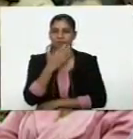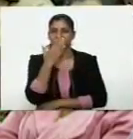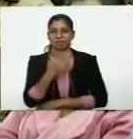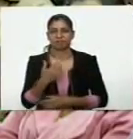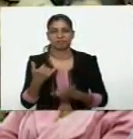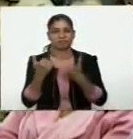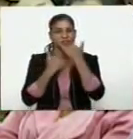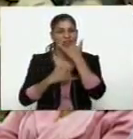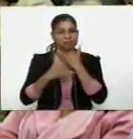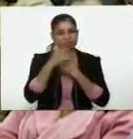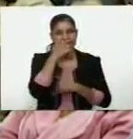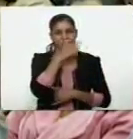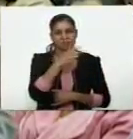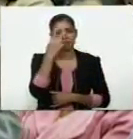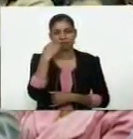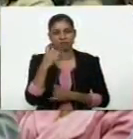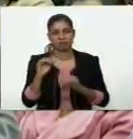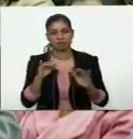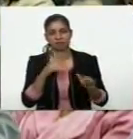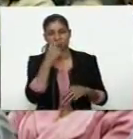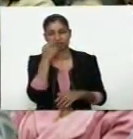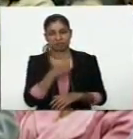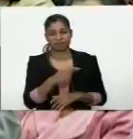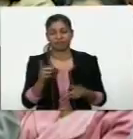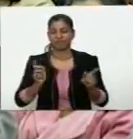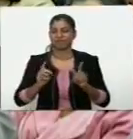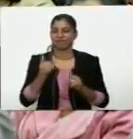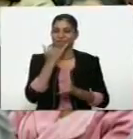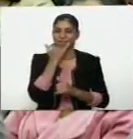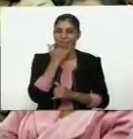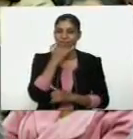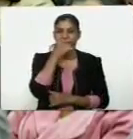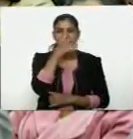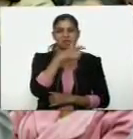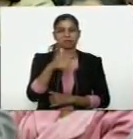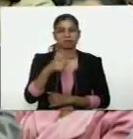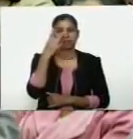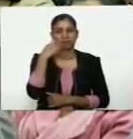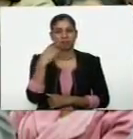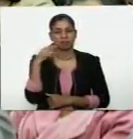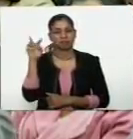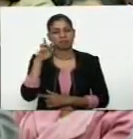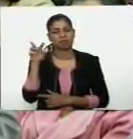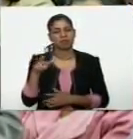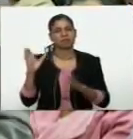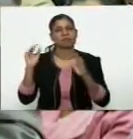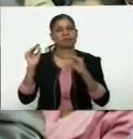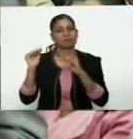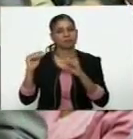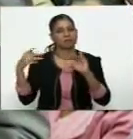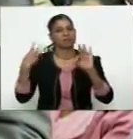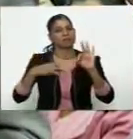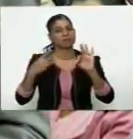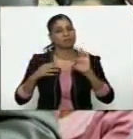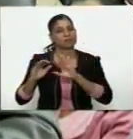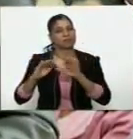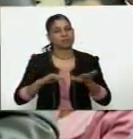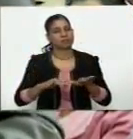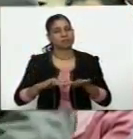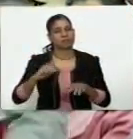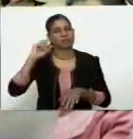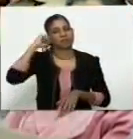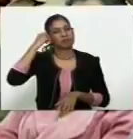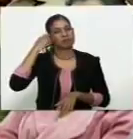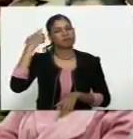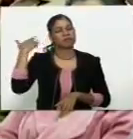pueblo de Bolívar y Chávez. Queremos decirle que hoy nuestro pueblo se siente esperanzado de lo que representa el Petro. Si alguien diría que el Bitcoin,